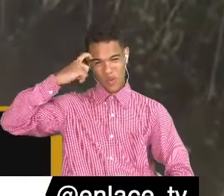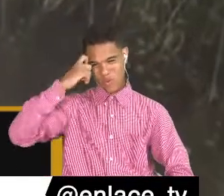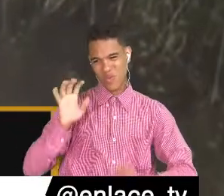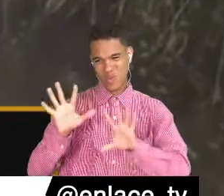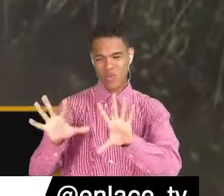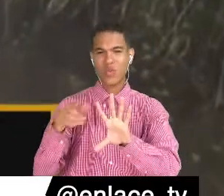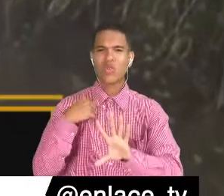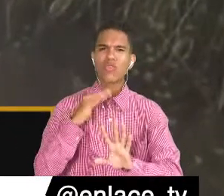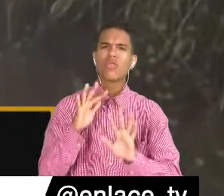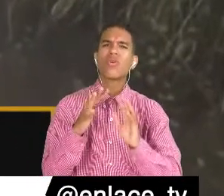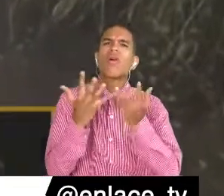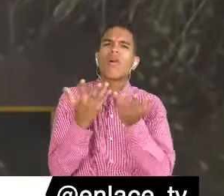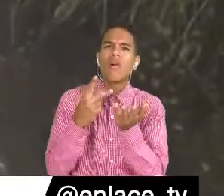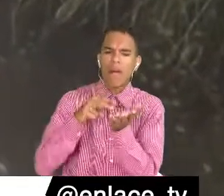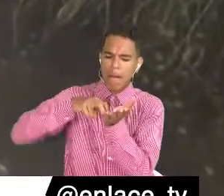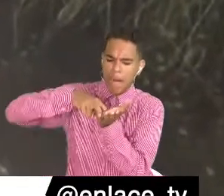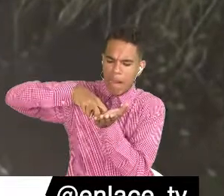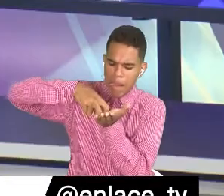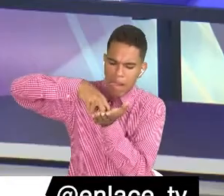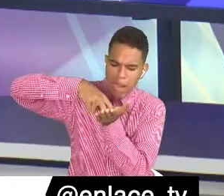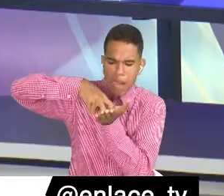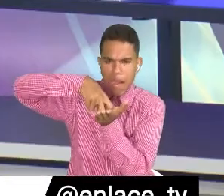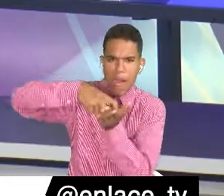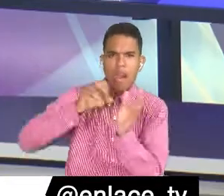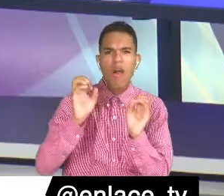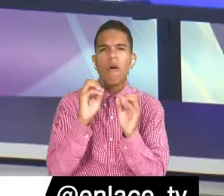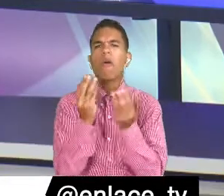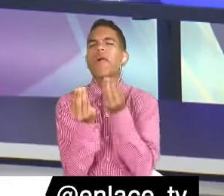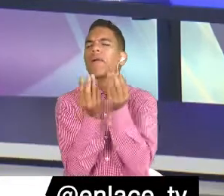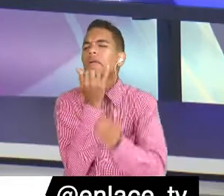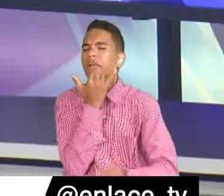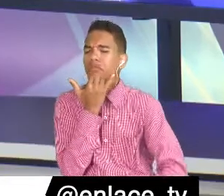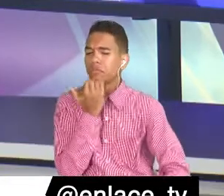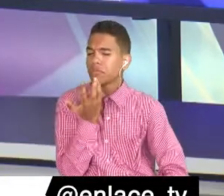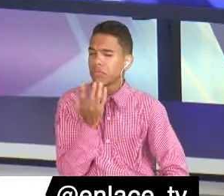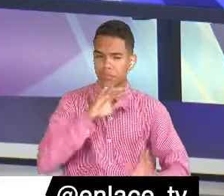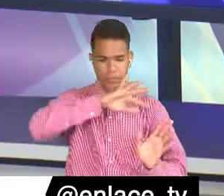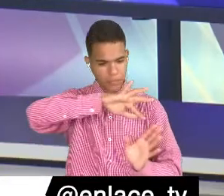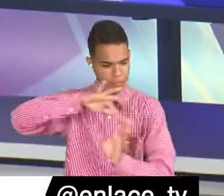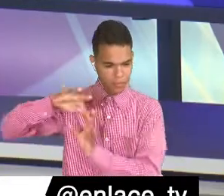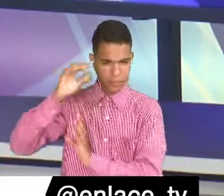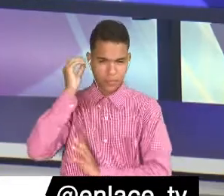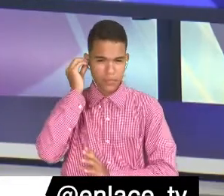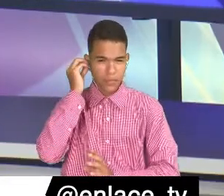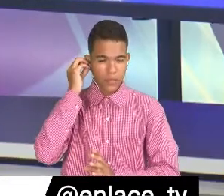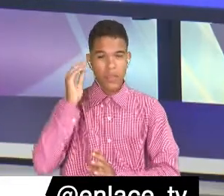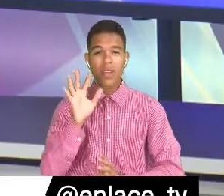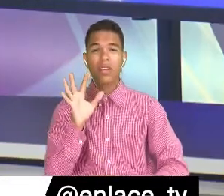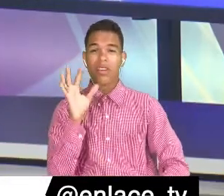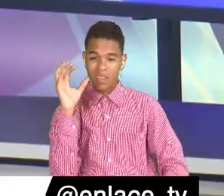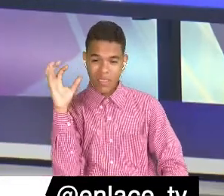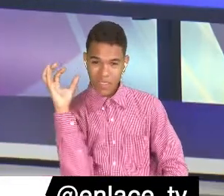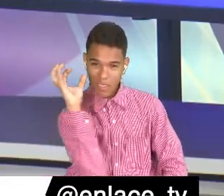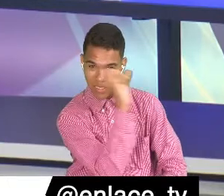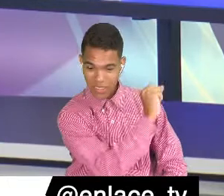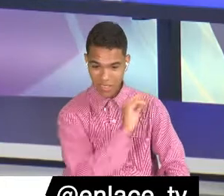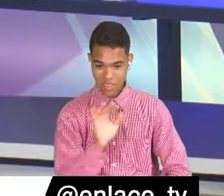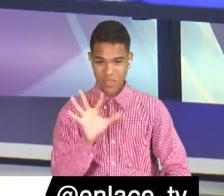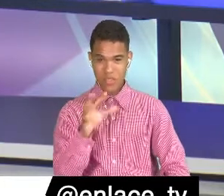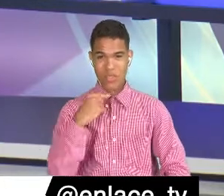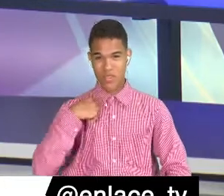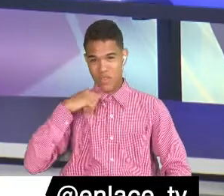2 meses y cayó en esta trampa mortal. En otras noticias, como positivo calificaron las autoridades de tránsito